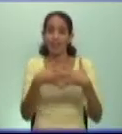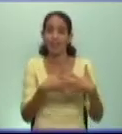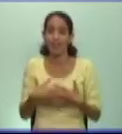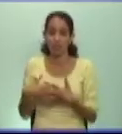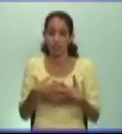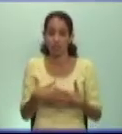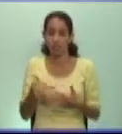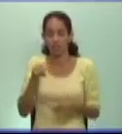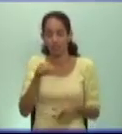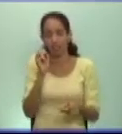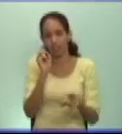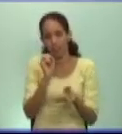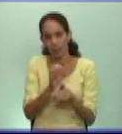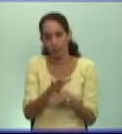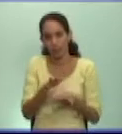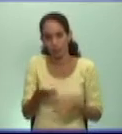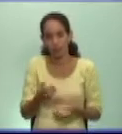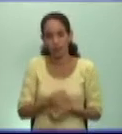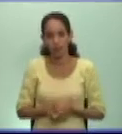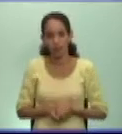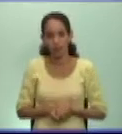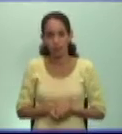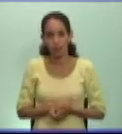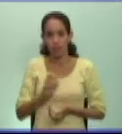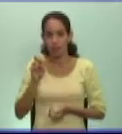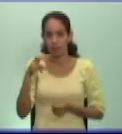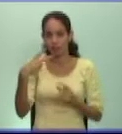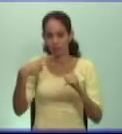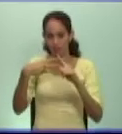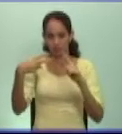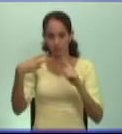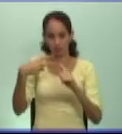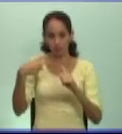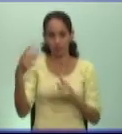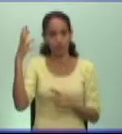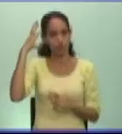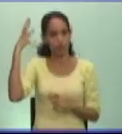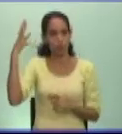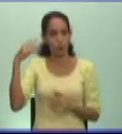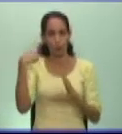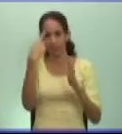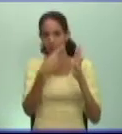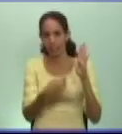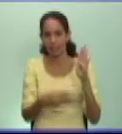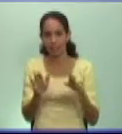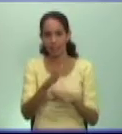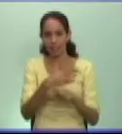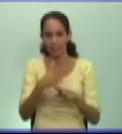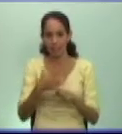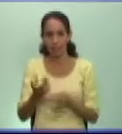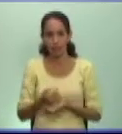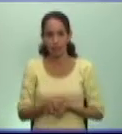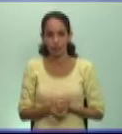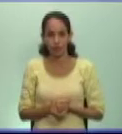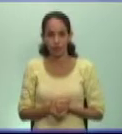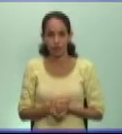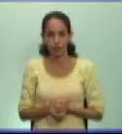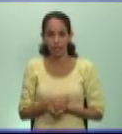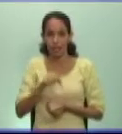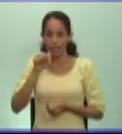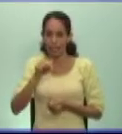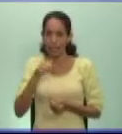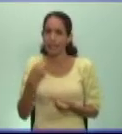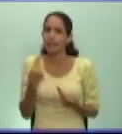de esa política de la gran sociedad. Son dos gobiernos que tienen estas particularidades y ustedes las conocen muy bien. Y todo esto que posibilita